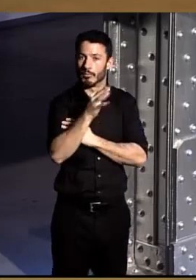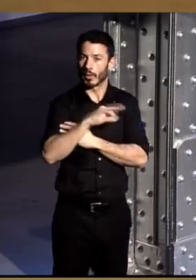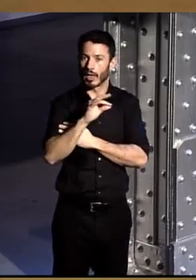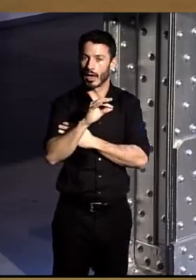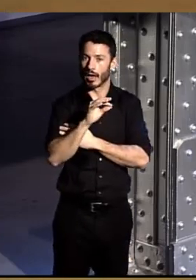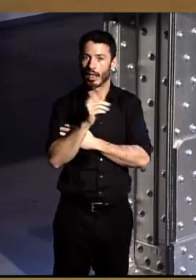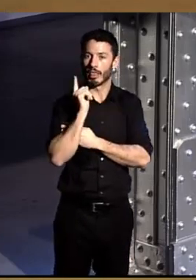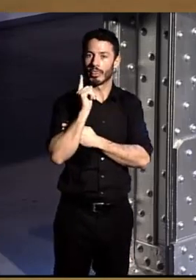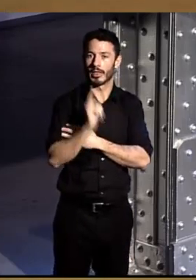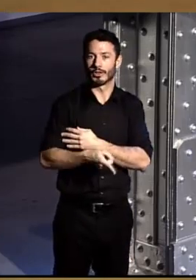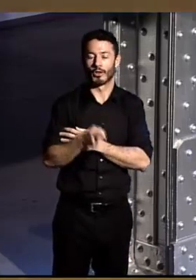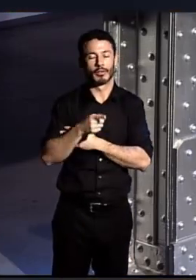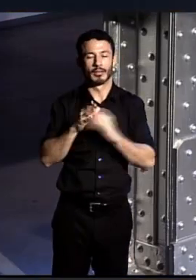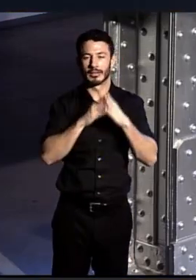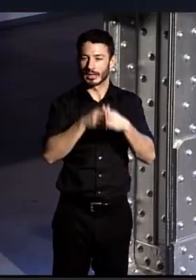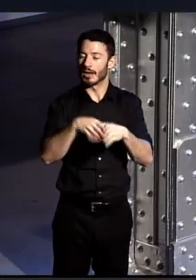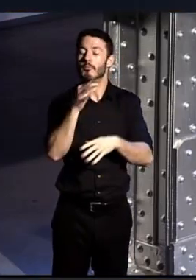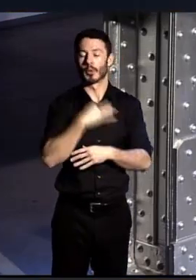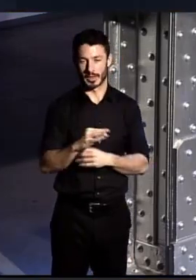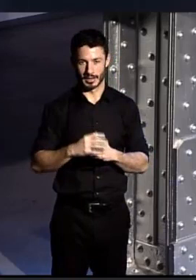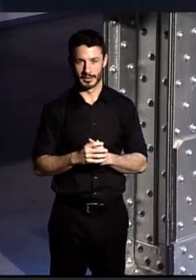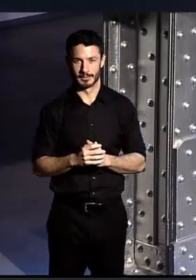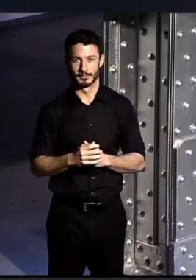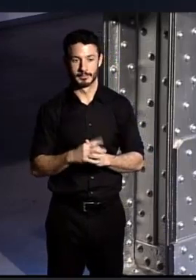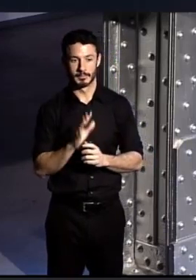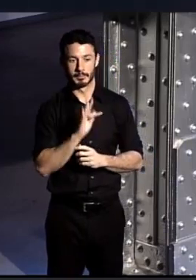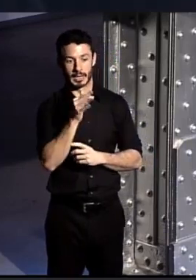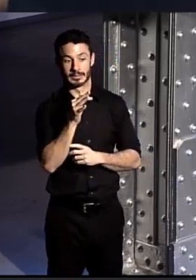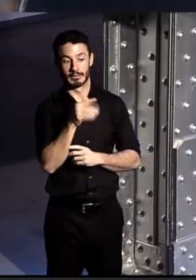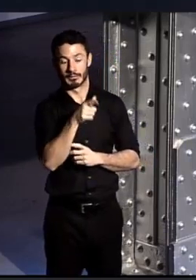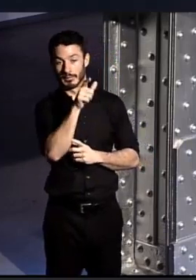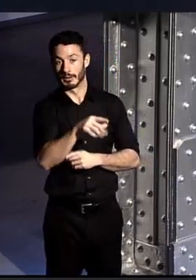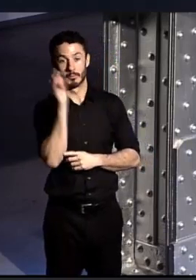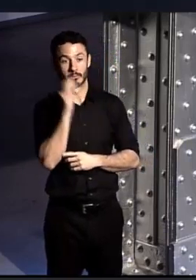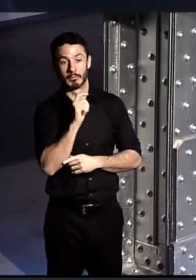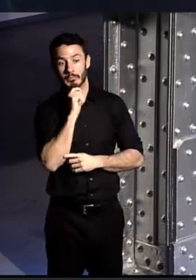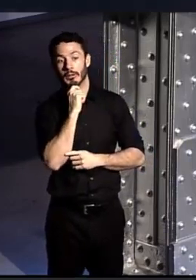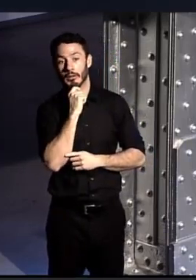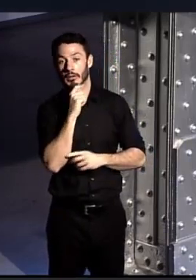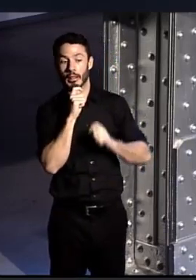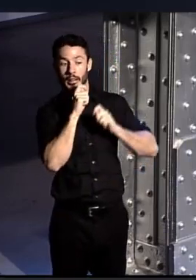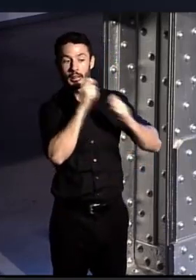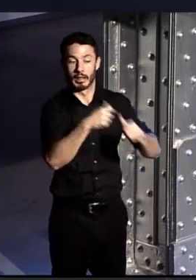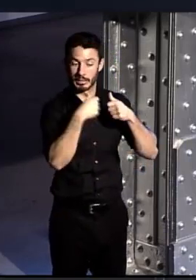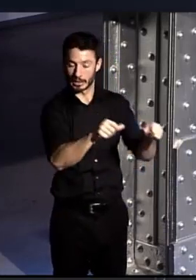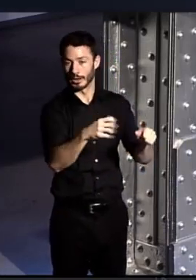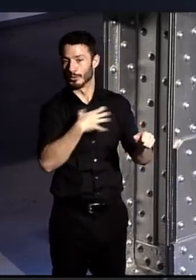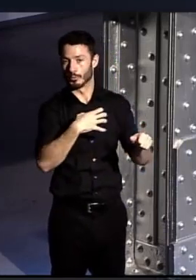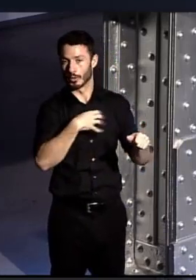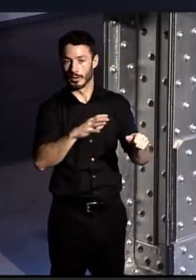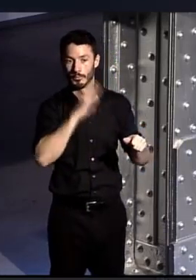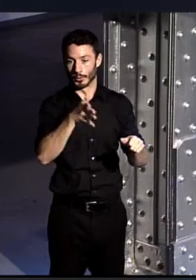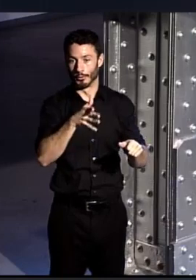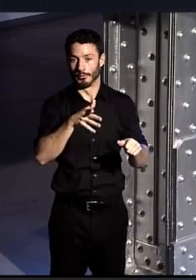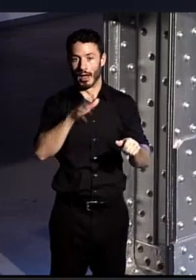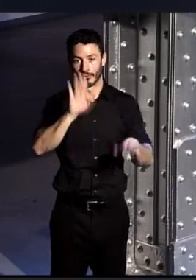no le habríamos tachado de misógino y de machista porque se salva ella. Y él muere. Entonces no habríamos podido decir nada. Se muere por tonto,